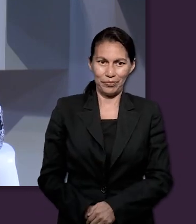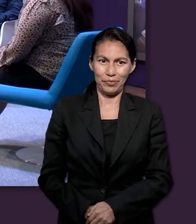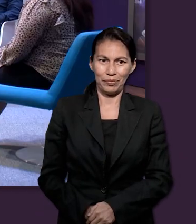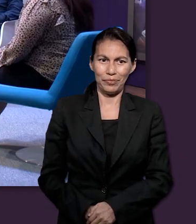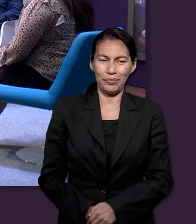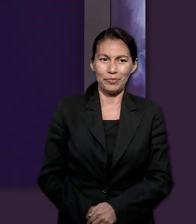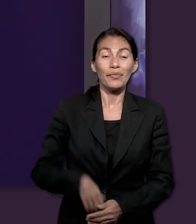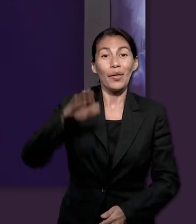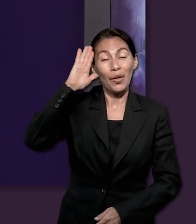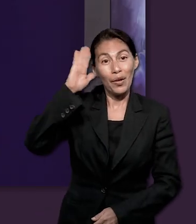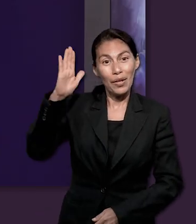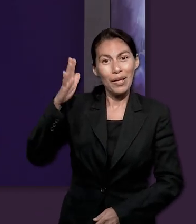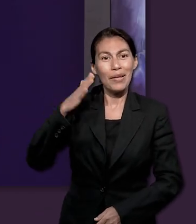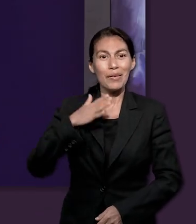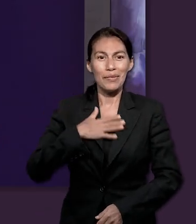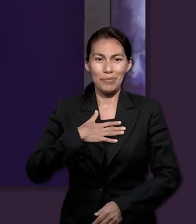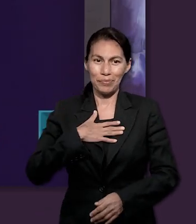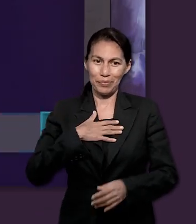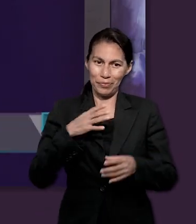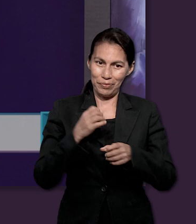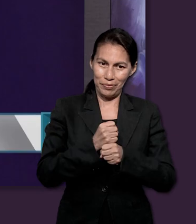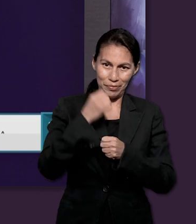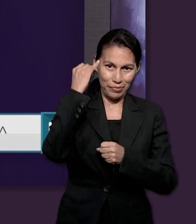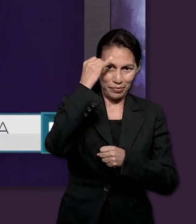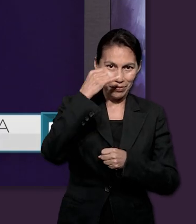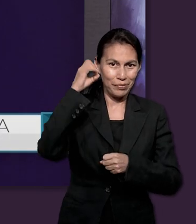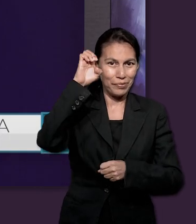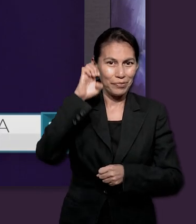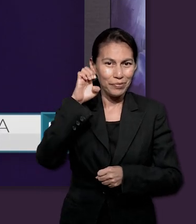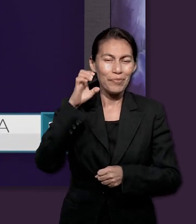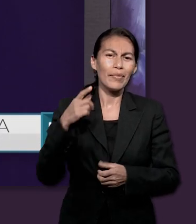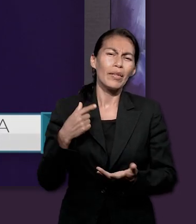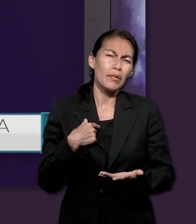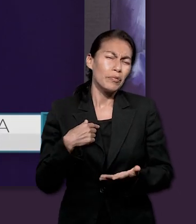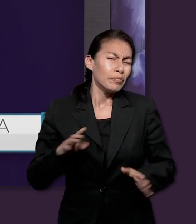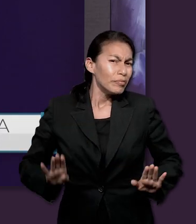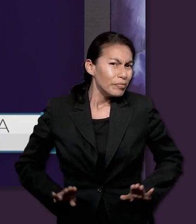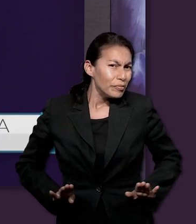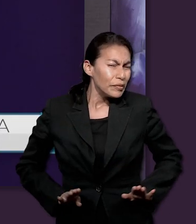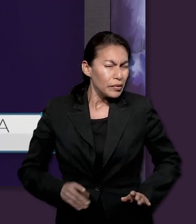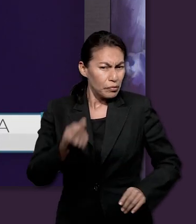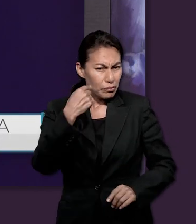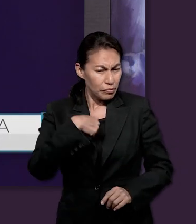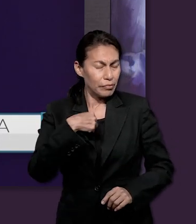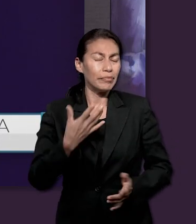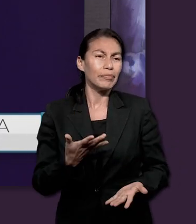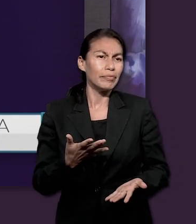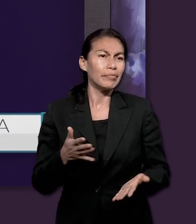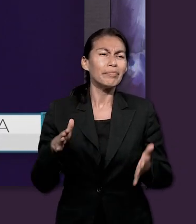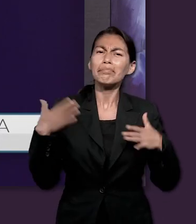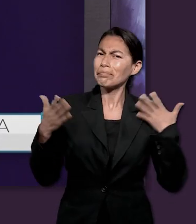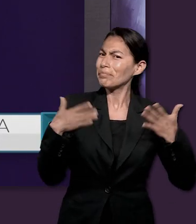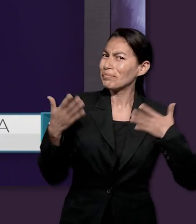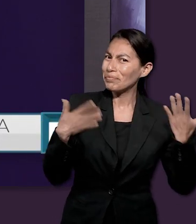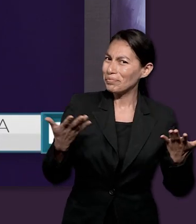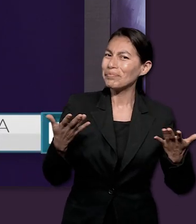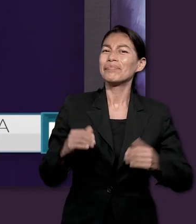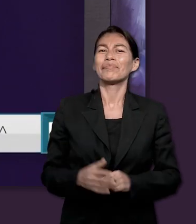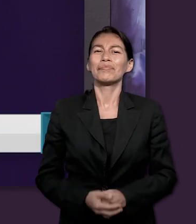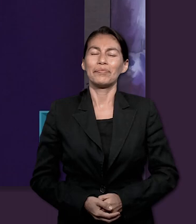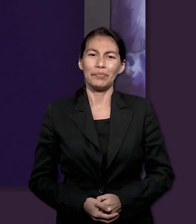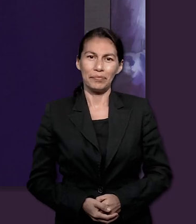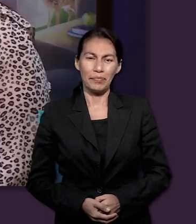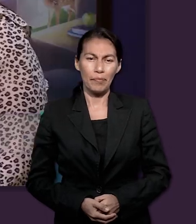definirse. Hola, ¿qué tal? Mi nombre es Jaime Alcántara. Una de las características que creo que me define es